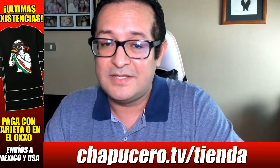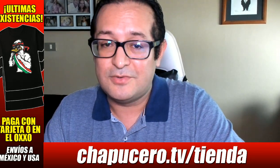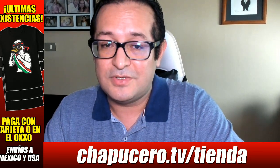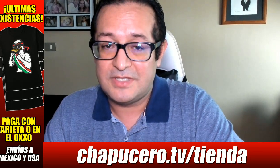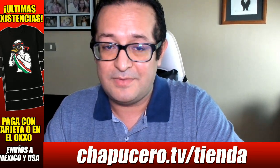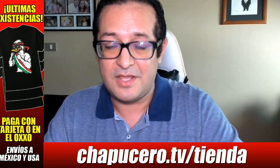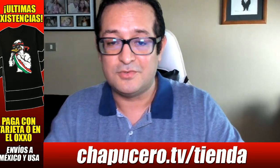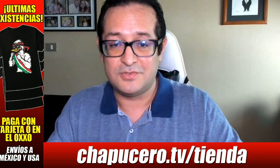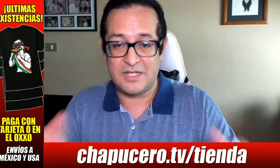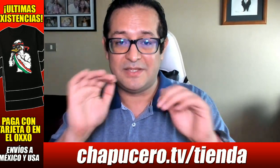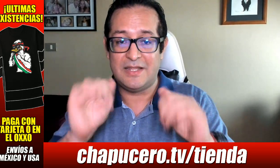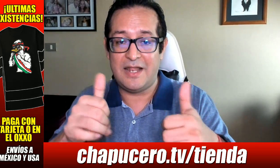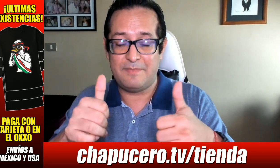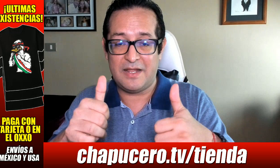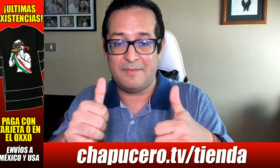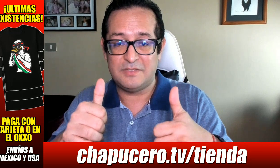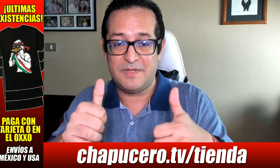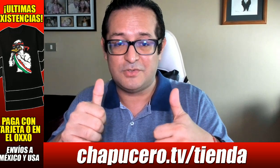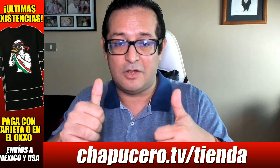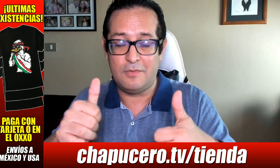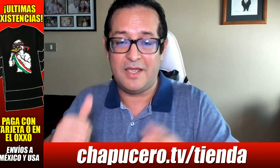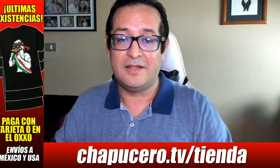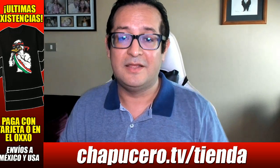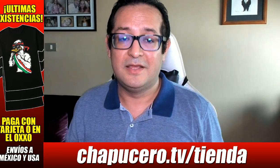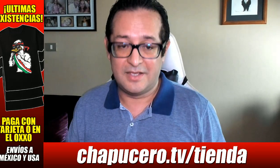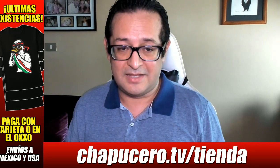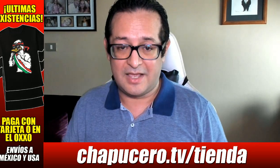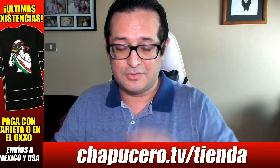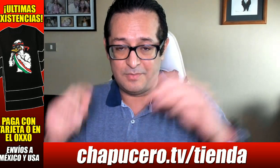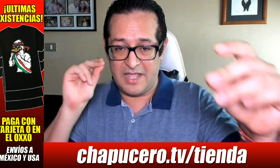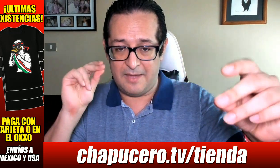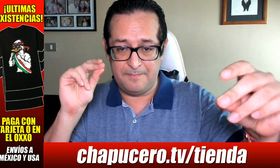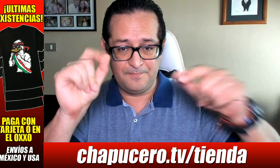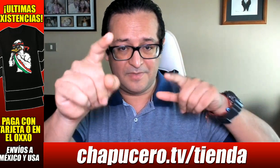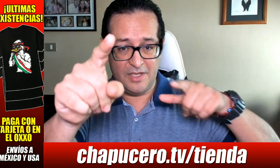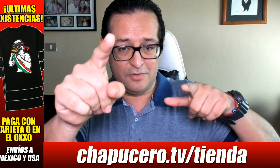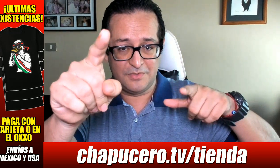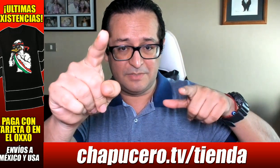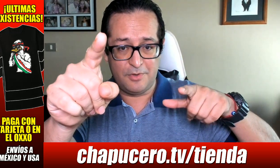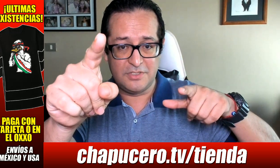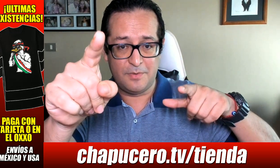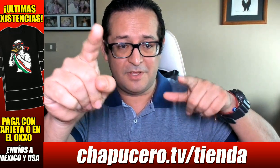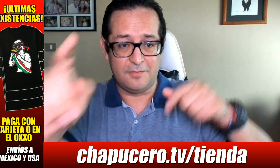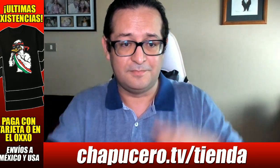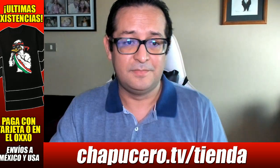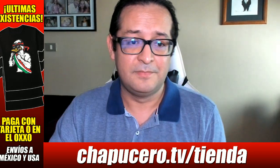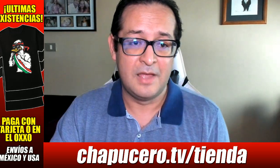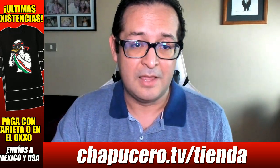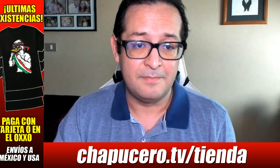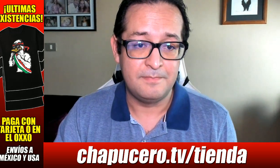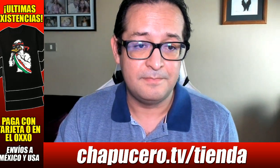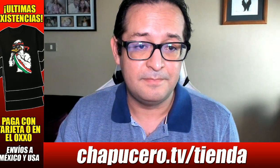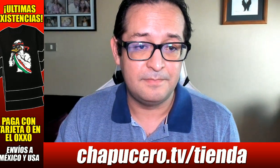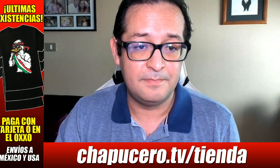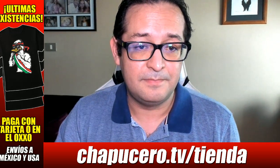si te gustó este vídeo suscríbete de like para que más personas lo vean que tenga su media y nos vemos el próximo vídeo